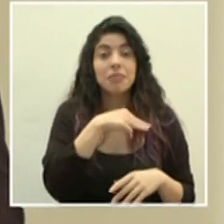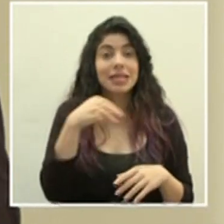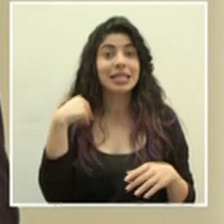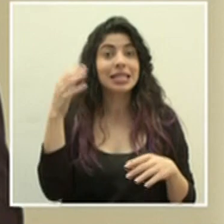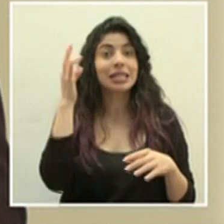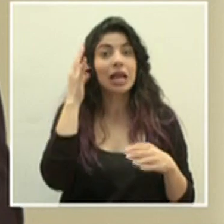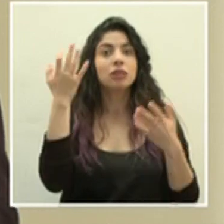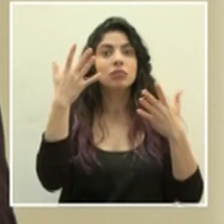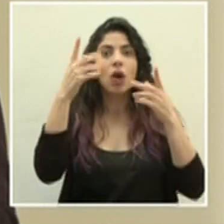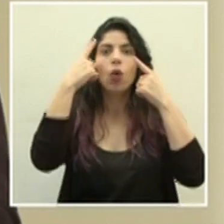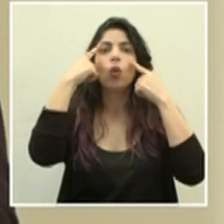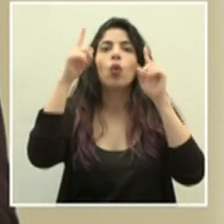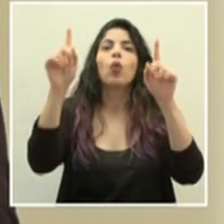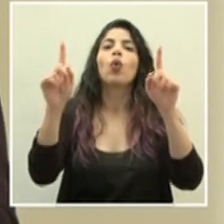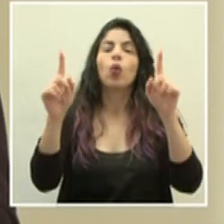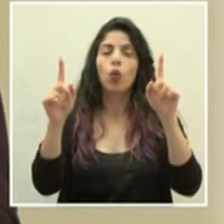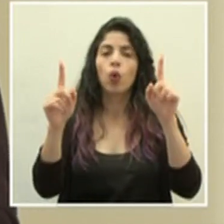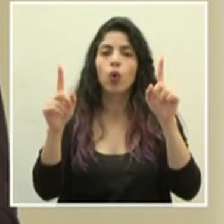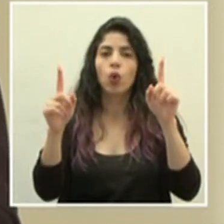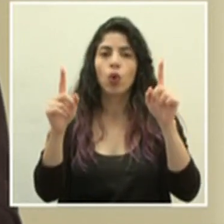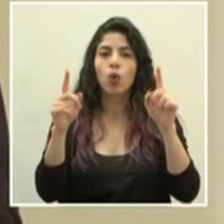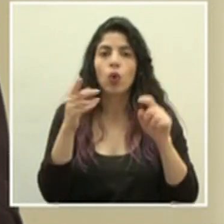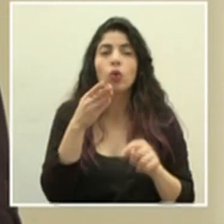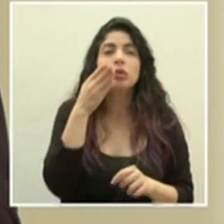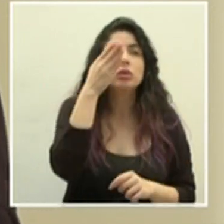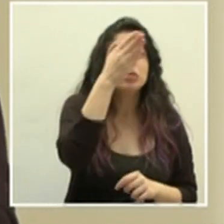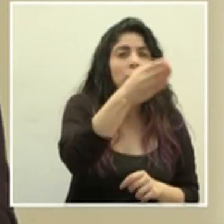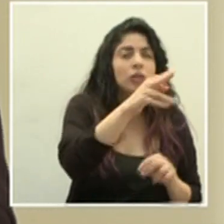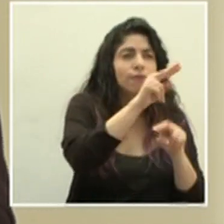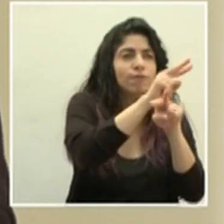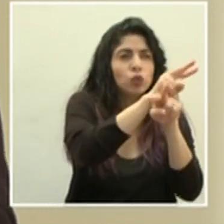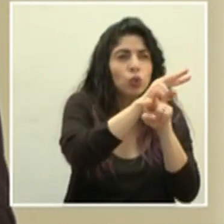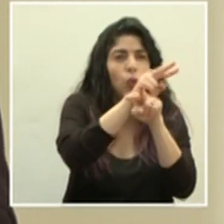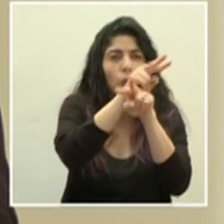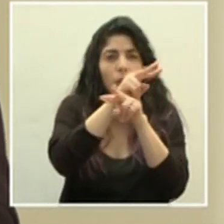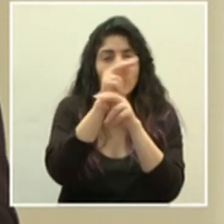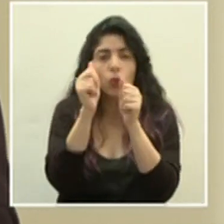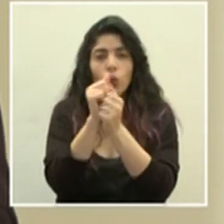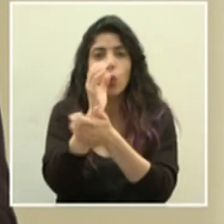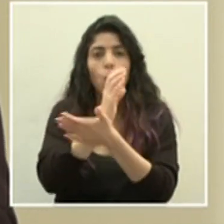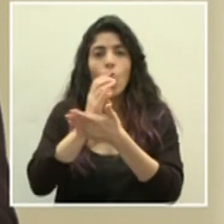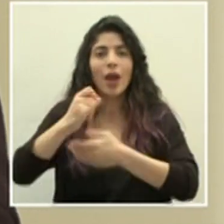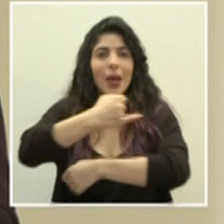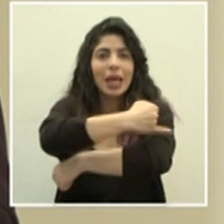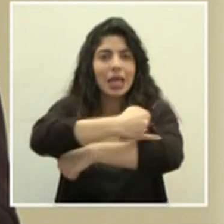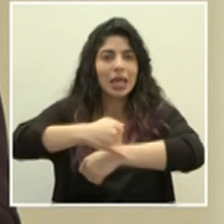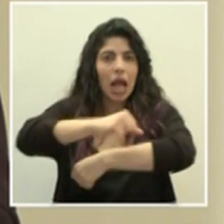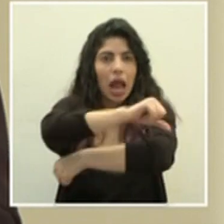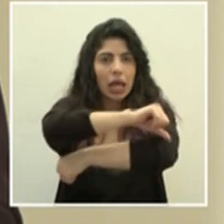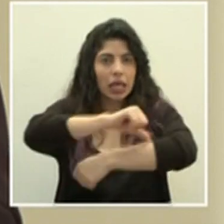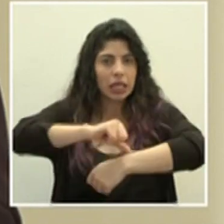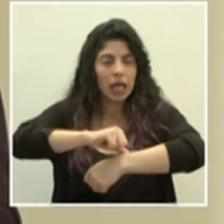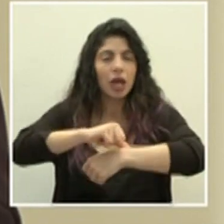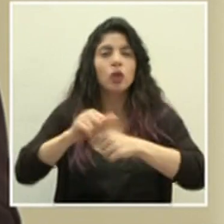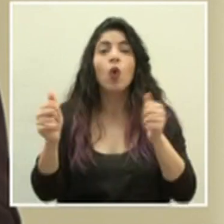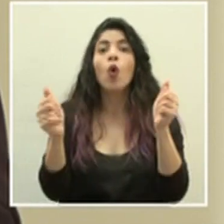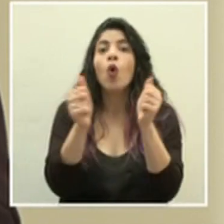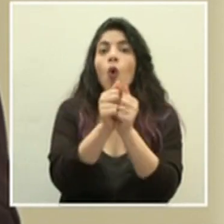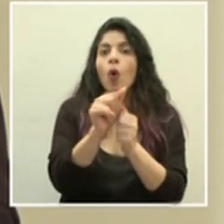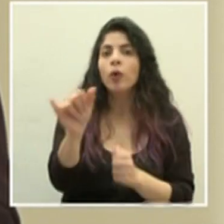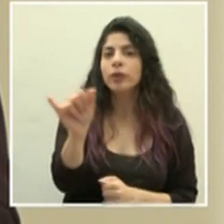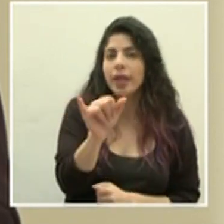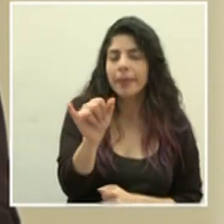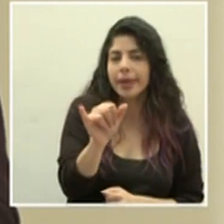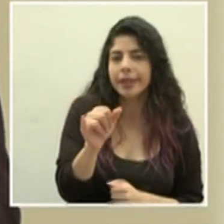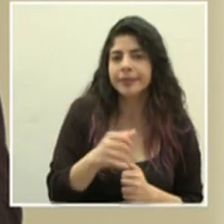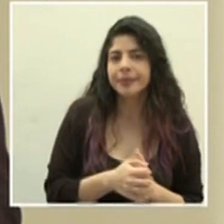justamente una unión en el ir al campo, hacer las supervisiones con el Colegio Federado de Ingenieros y Arquitectos, con también